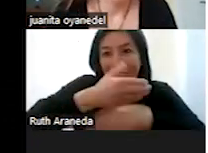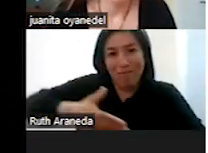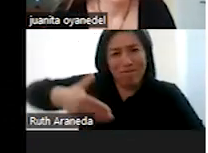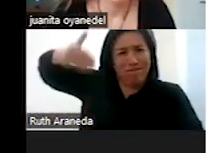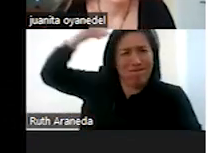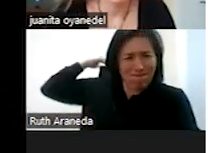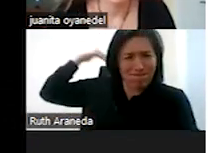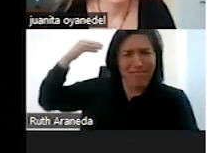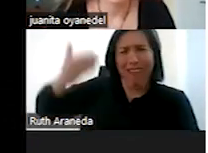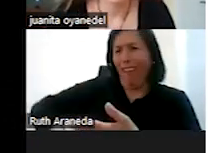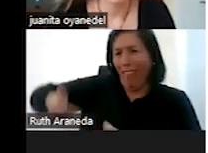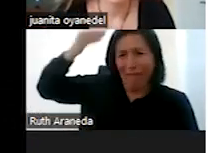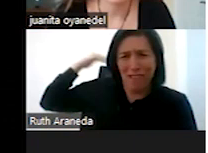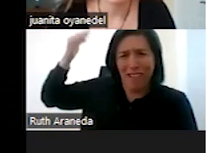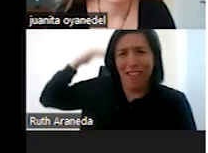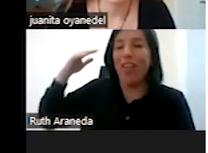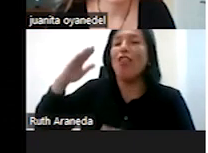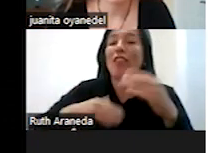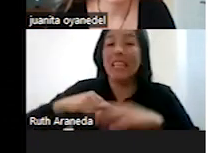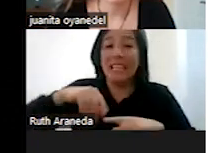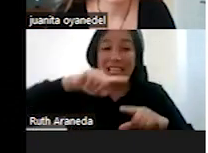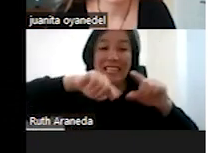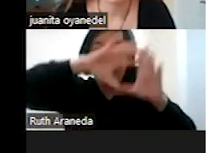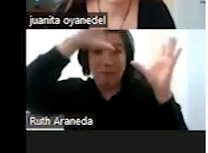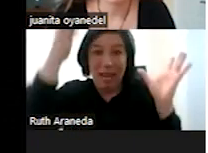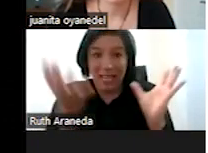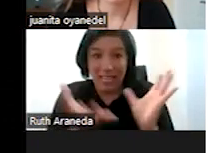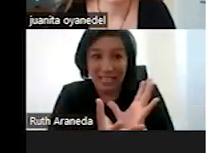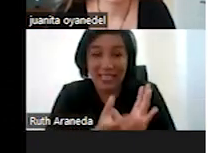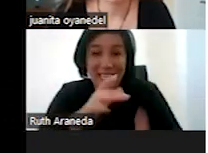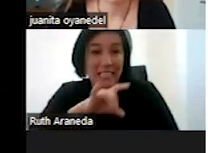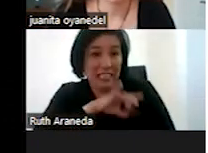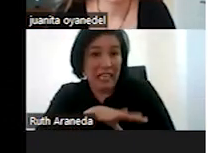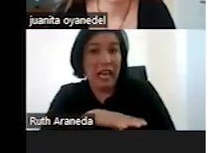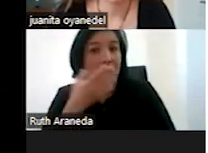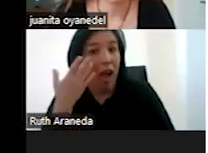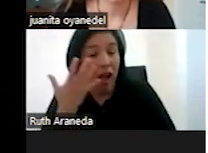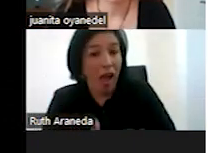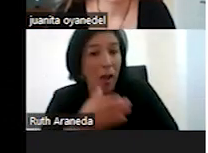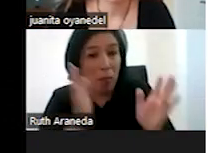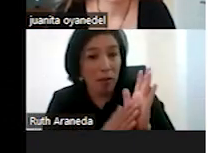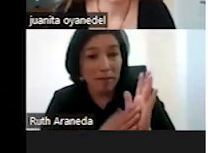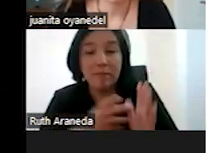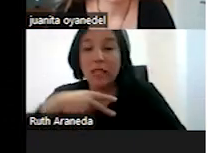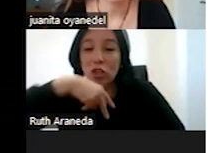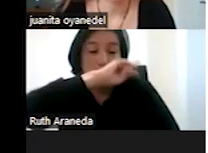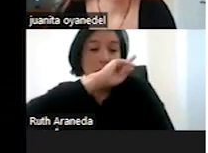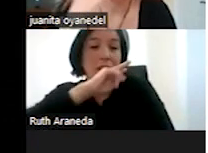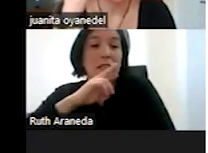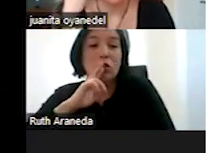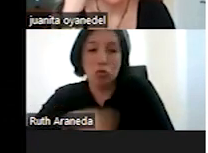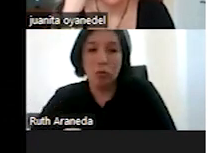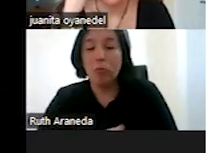es un proceso. Esto ocurre a nivel planetario, y en Chile tenemos sitios del paleoindo desde el norte al sur, y en nuestra zona, algunos muy